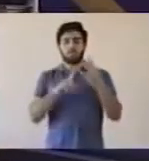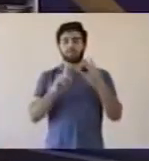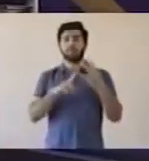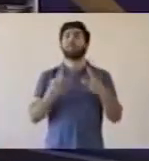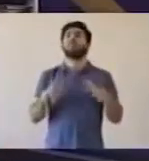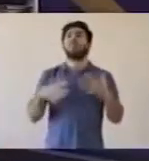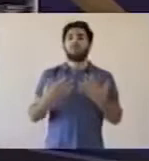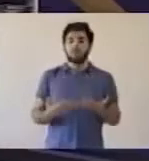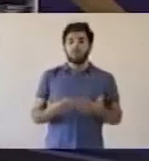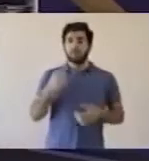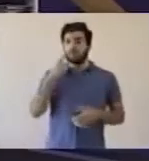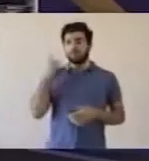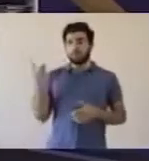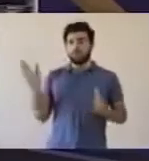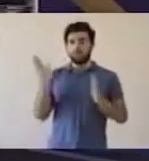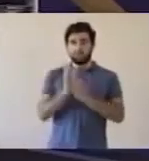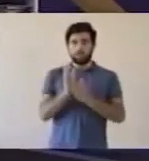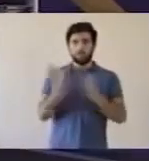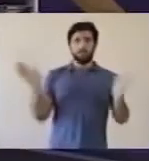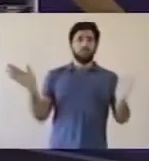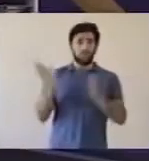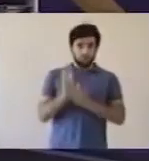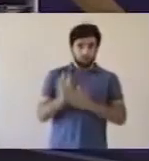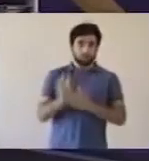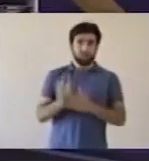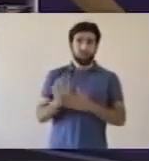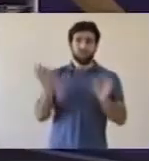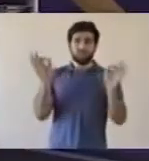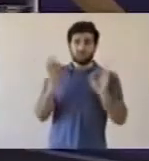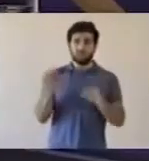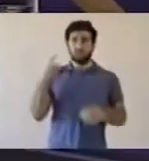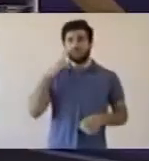es aplaudir, entonces vamos a aplaudir de esta manera.